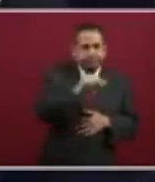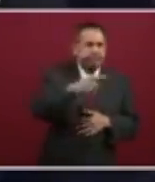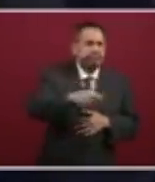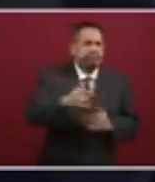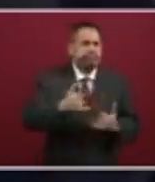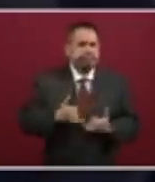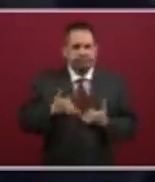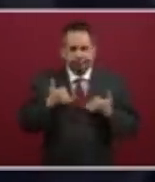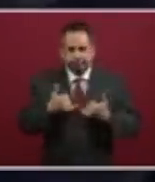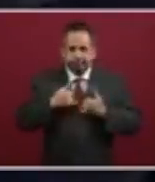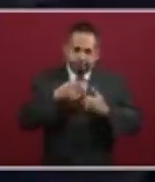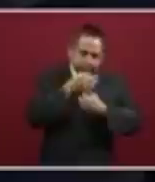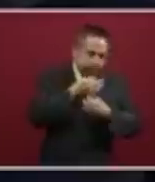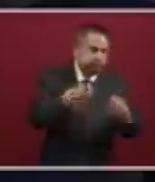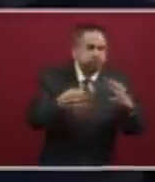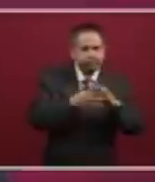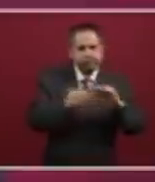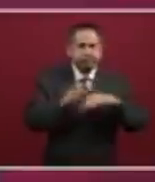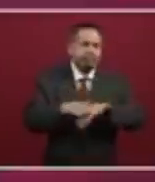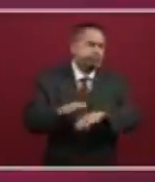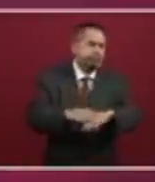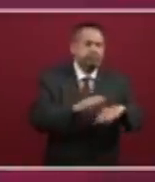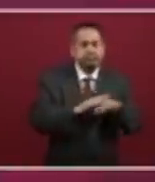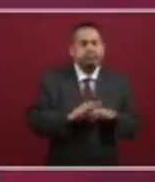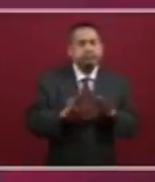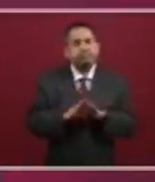jóvenes y se